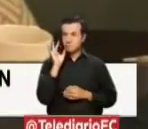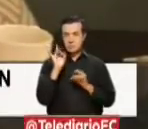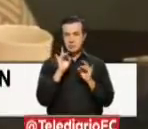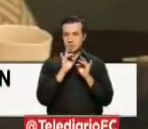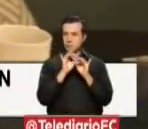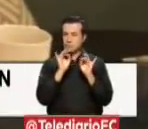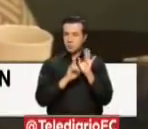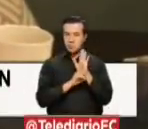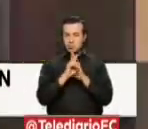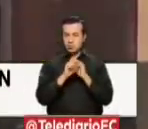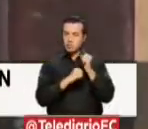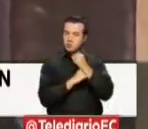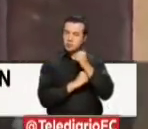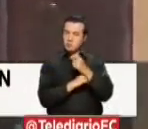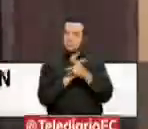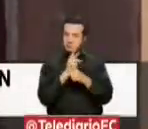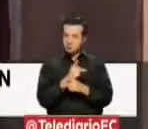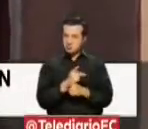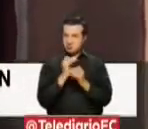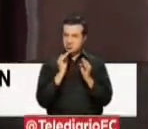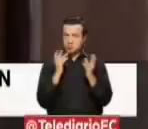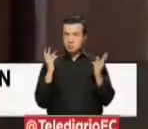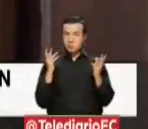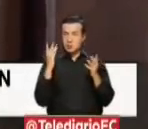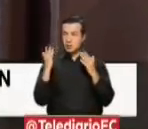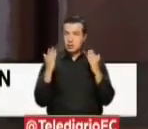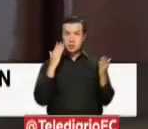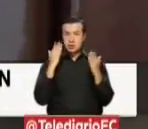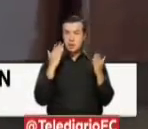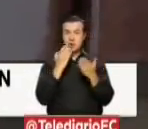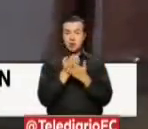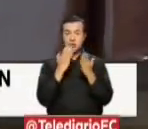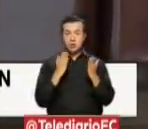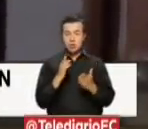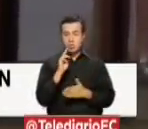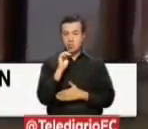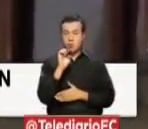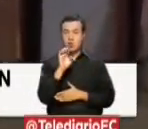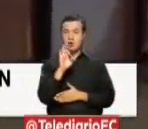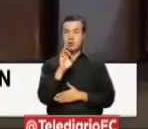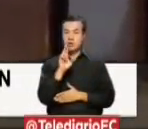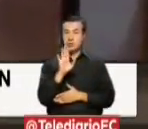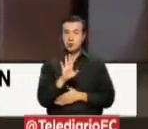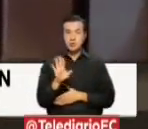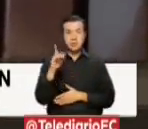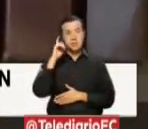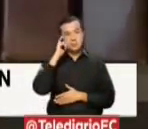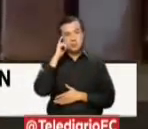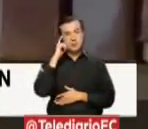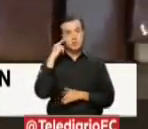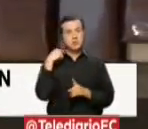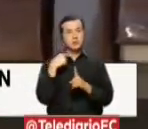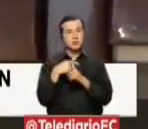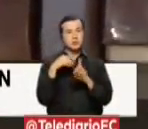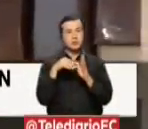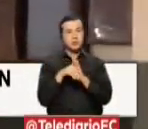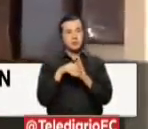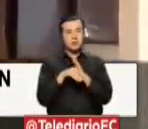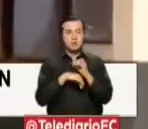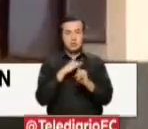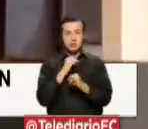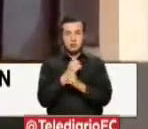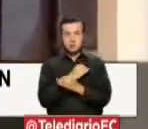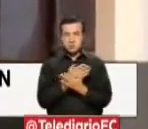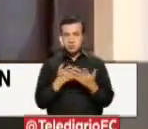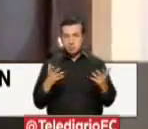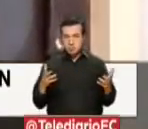para un desarrollo sustentable. Ambos escenarios son analizados por el economista Walter Spurrier, quien considera positivo que la banca multilateral